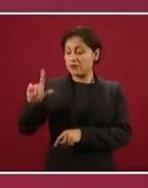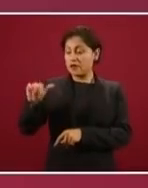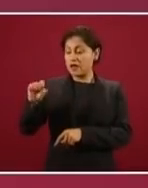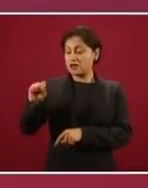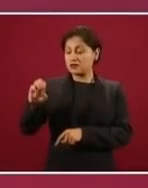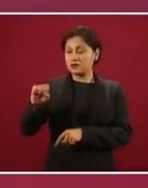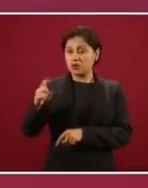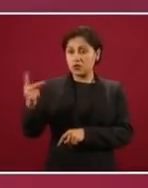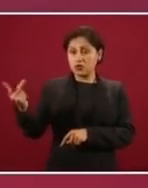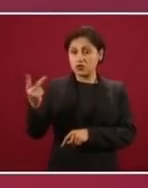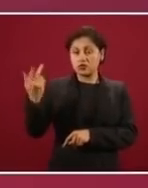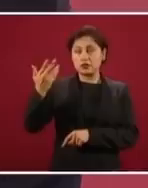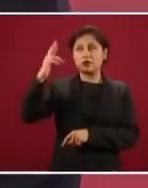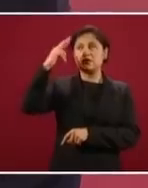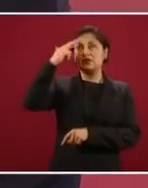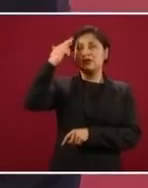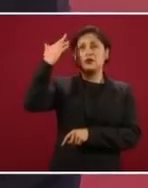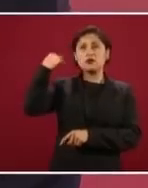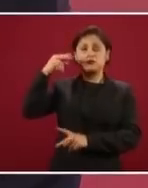odian